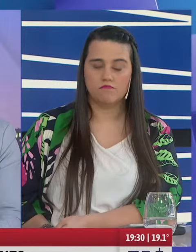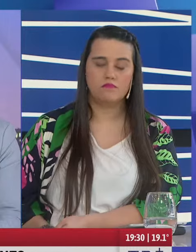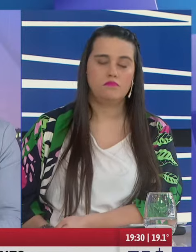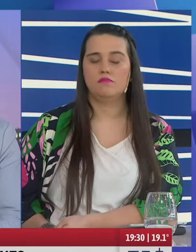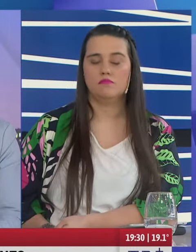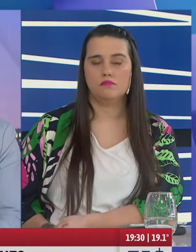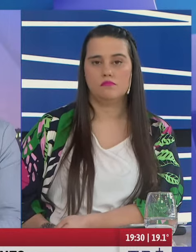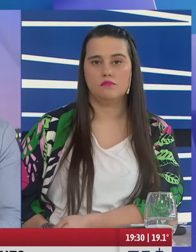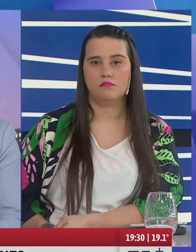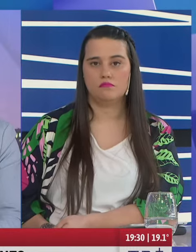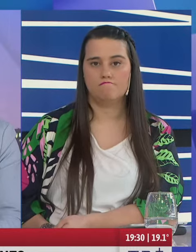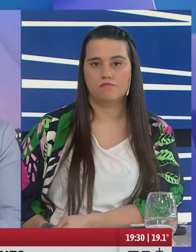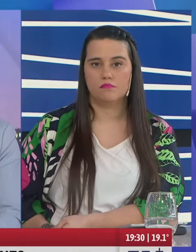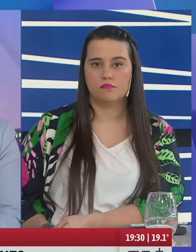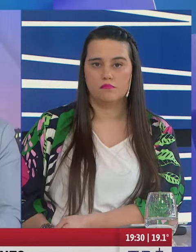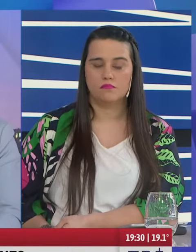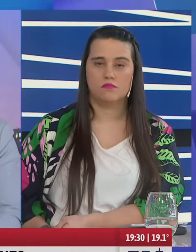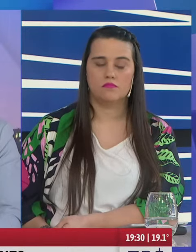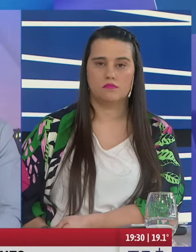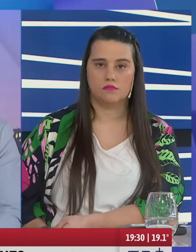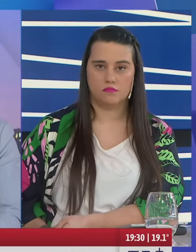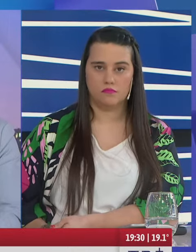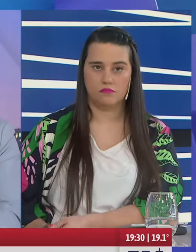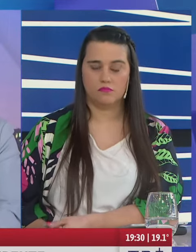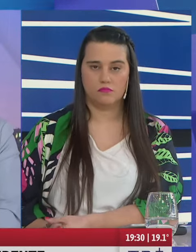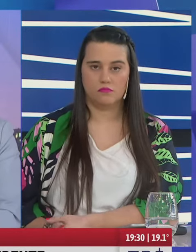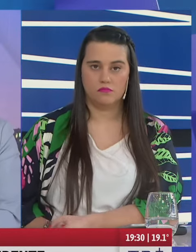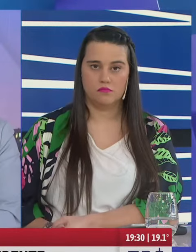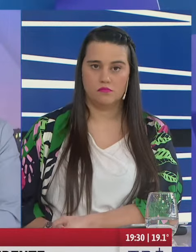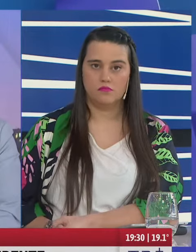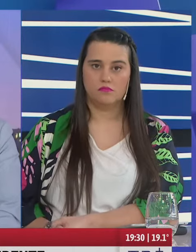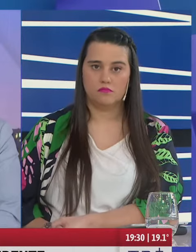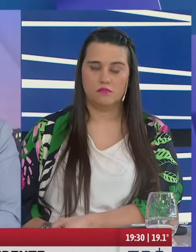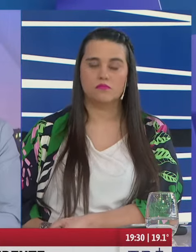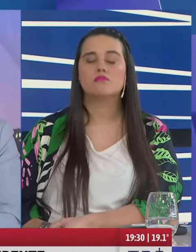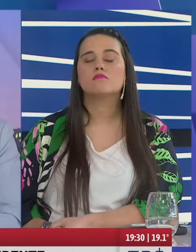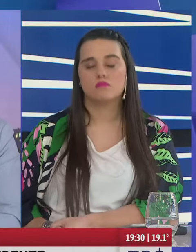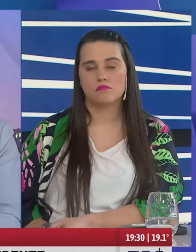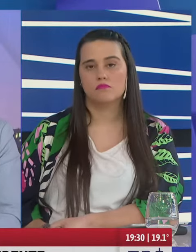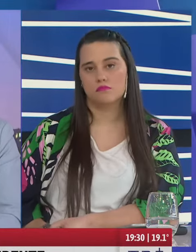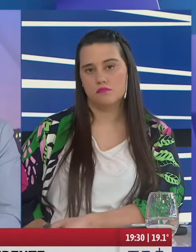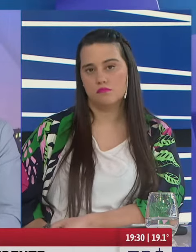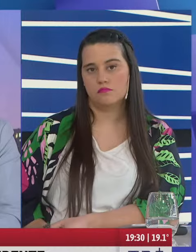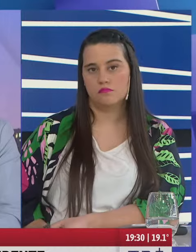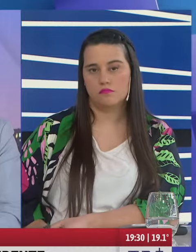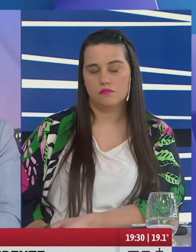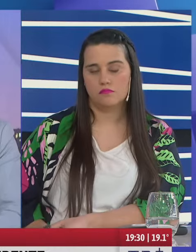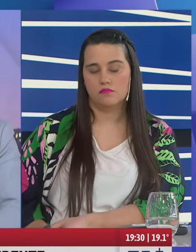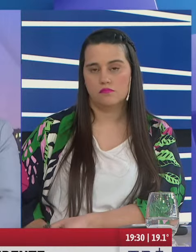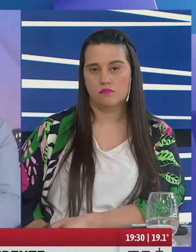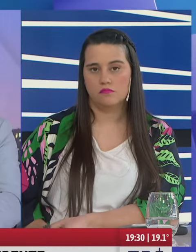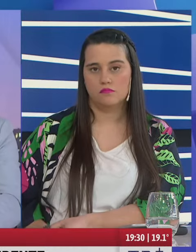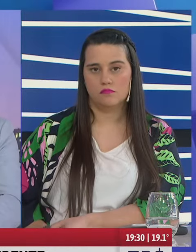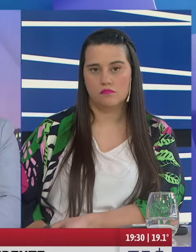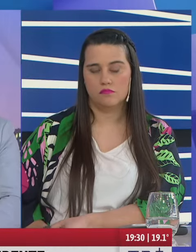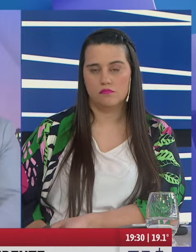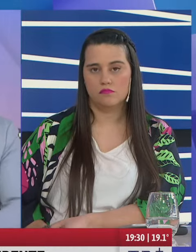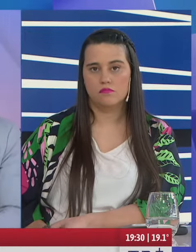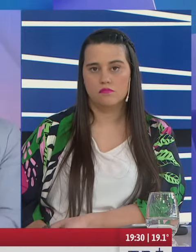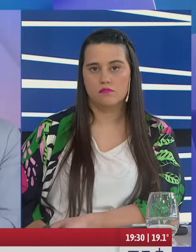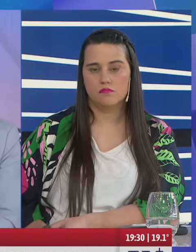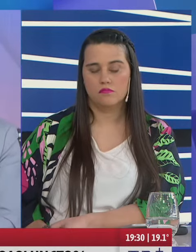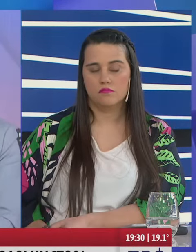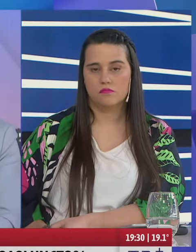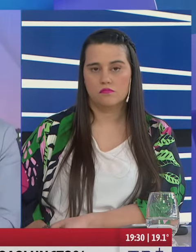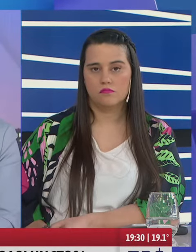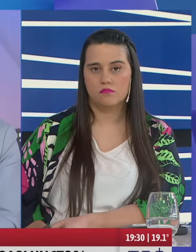más, mañana tienen tiempo para que esto ingrese por mesa de entrada, ¿eh? Tienen tiempo para arrepentirse. Mm. En el caso de España, por ejemplo,